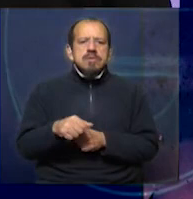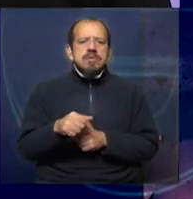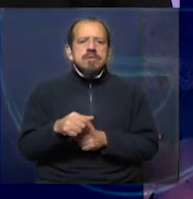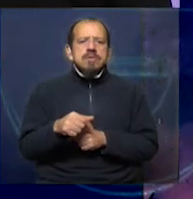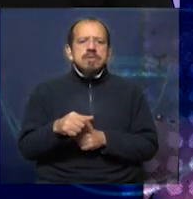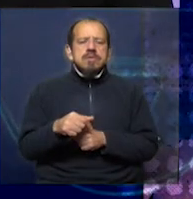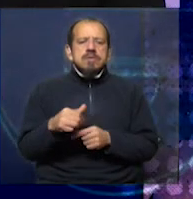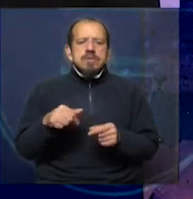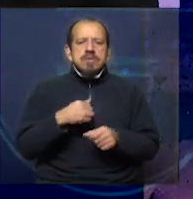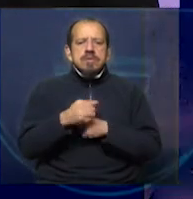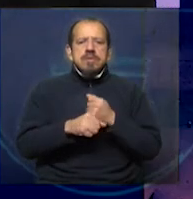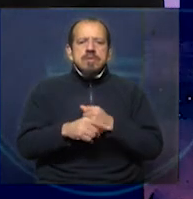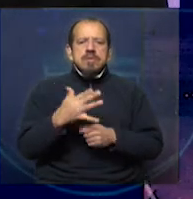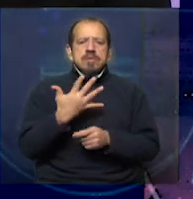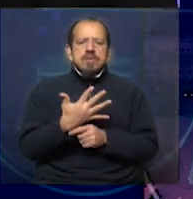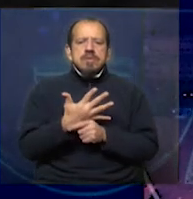5,